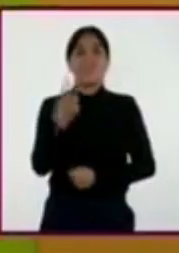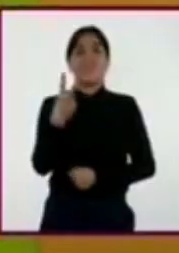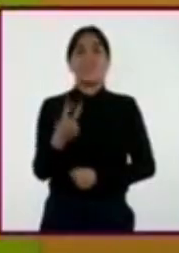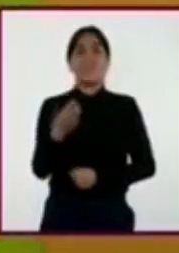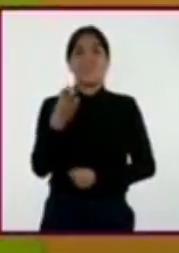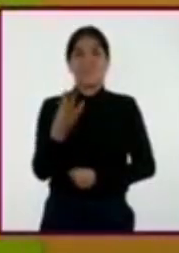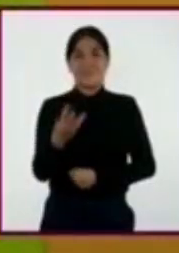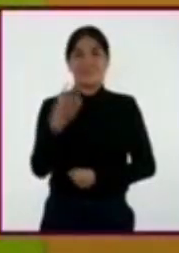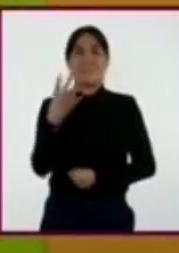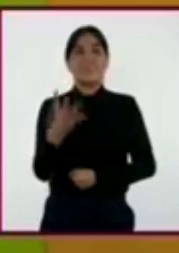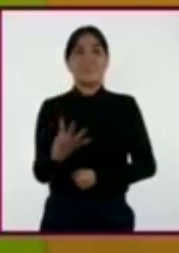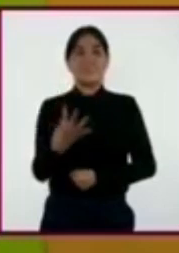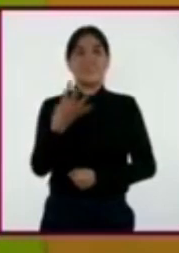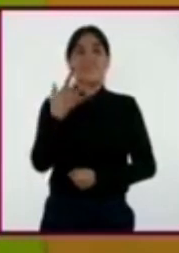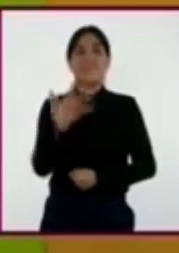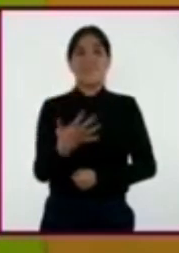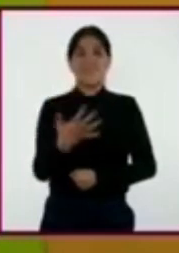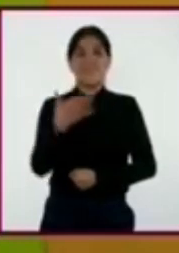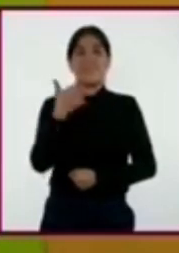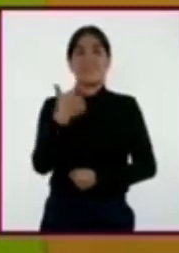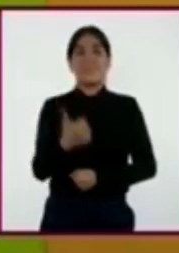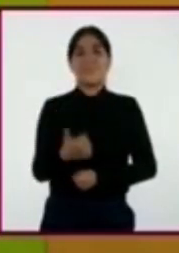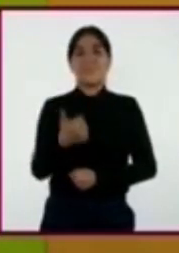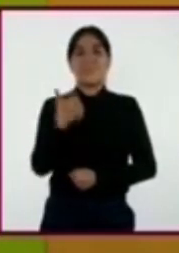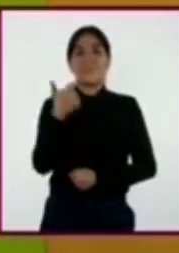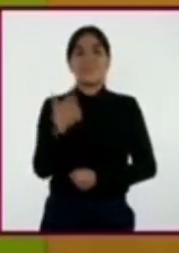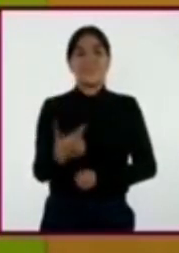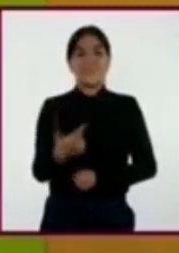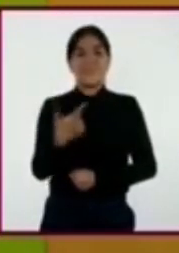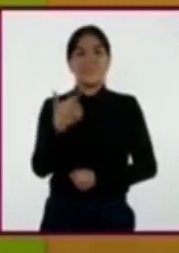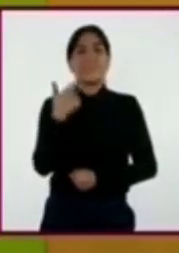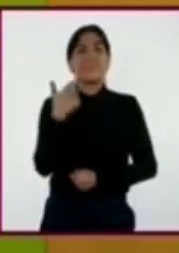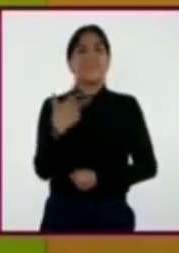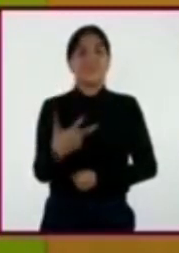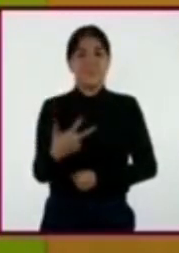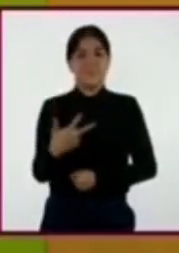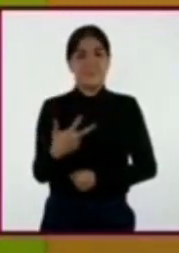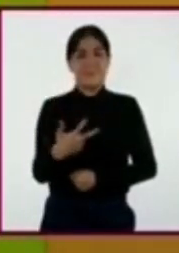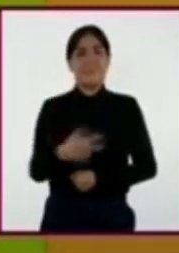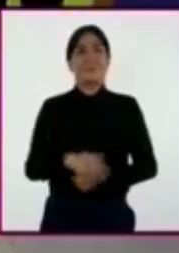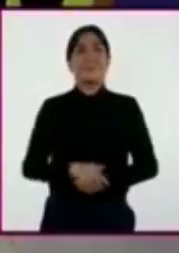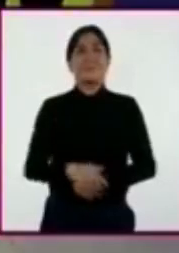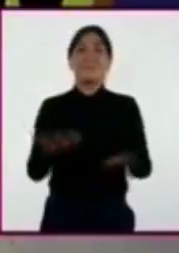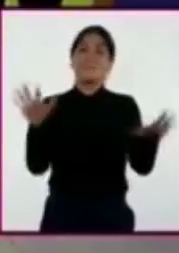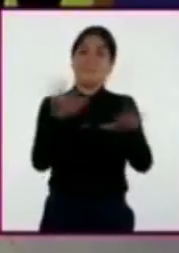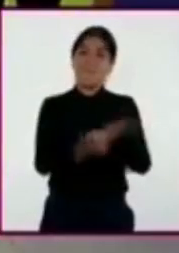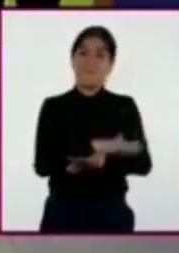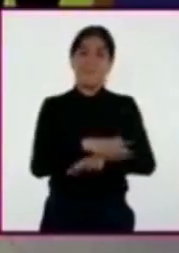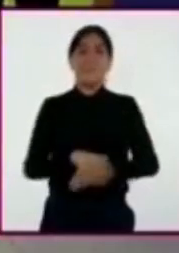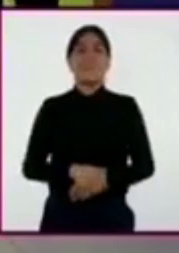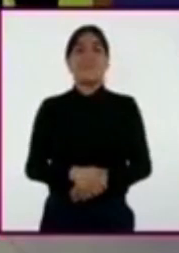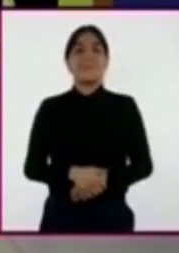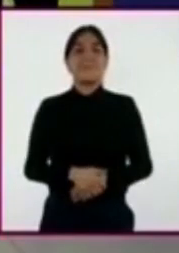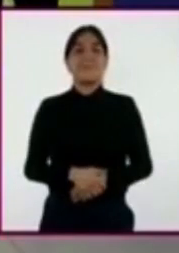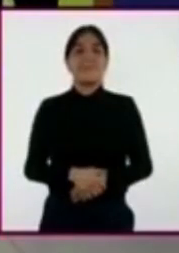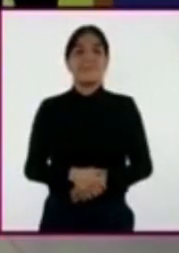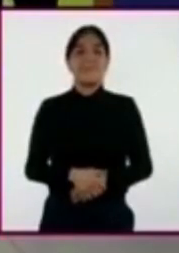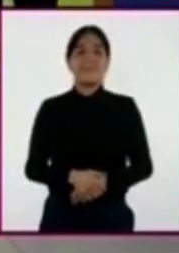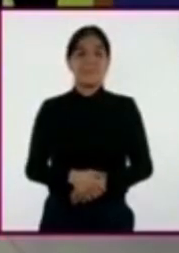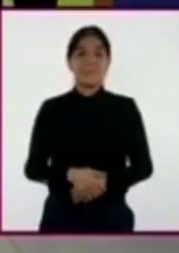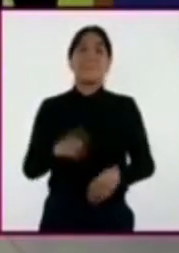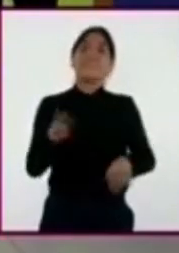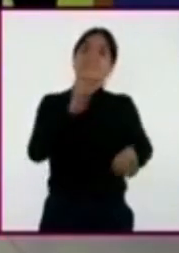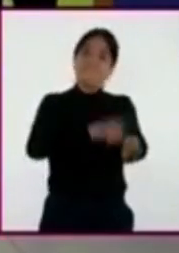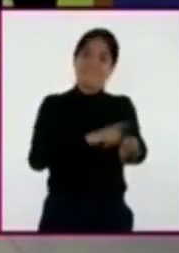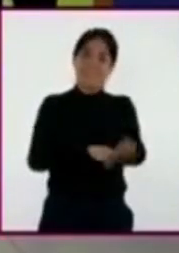2, 3, 4, 5, 6, 7, 8, cambiamos de lado y